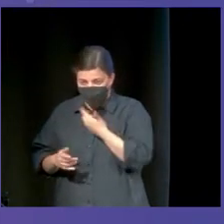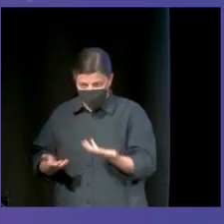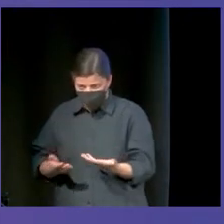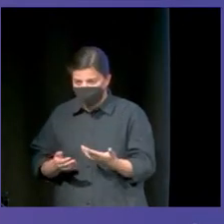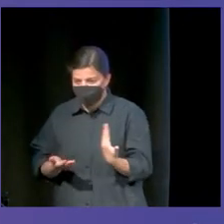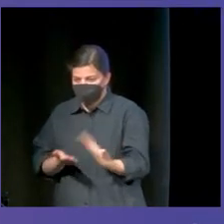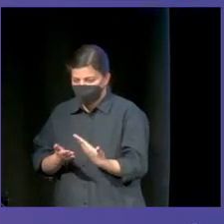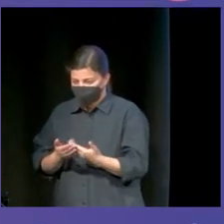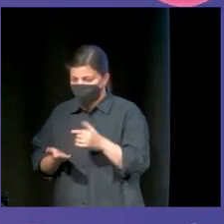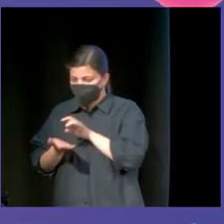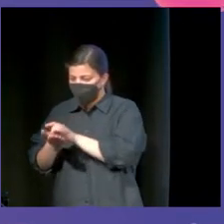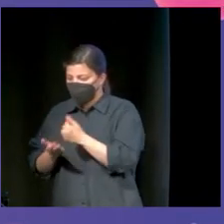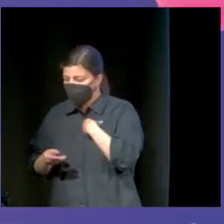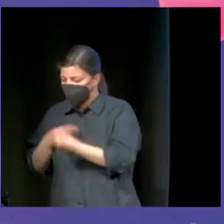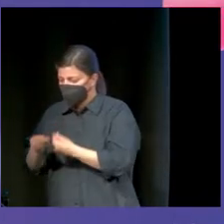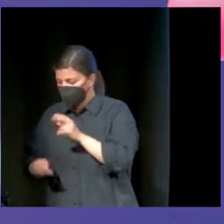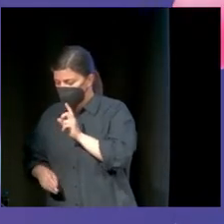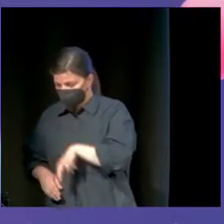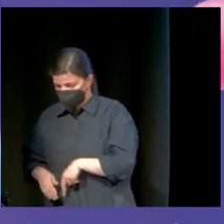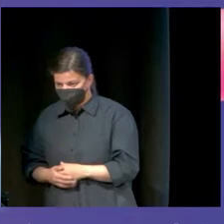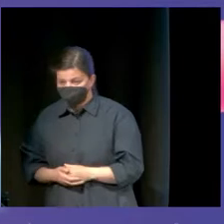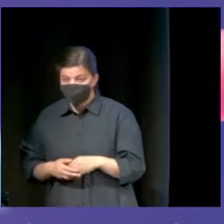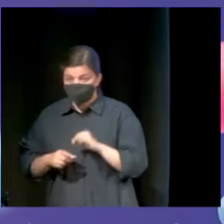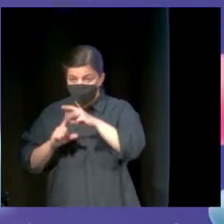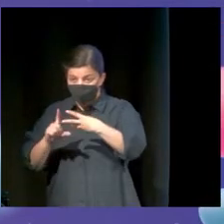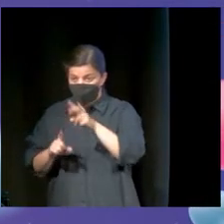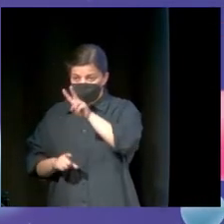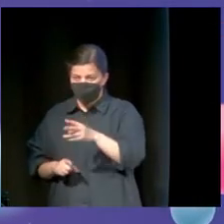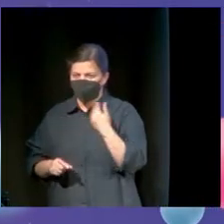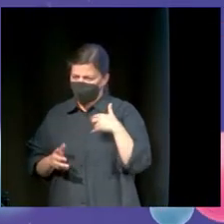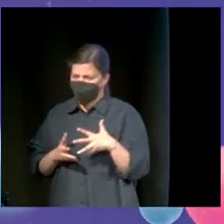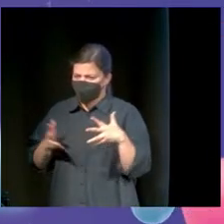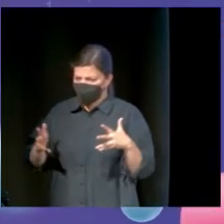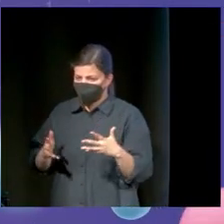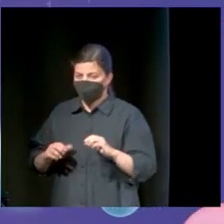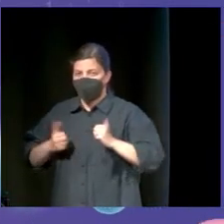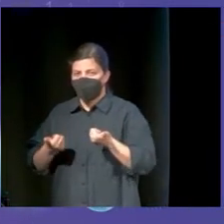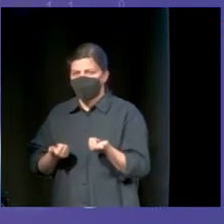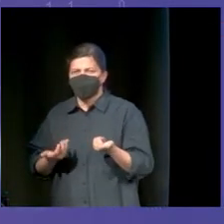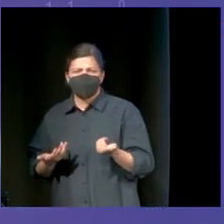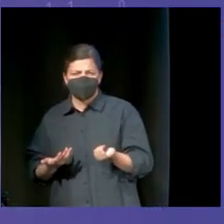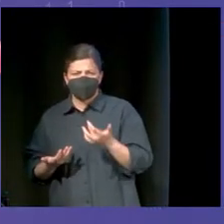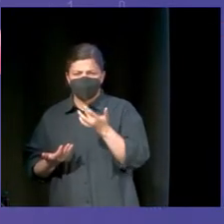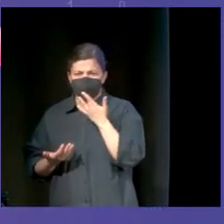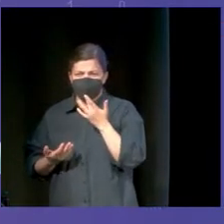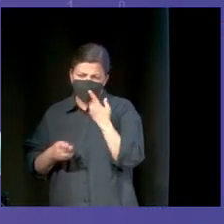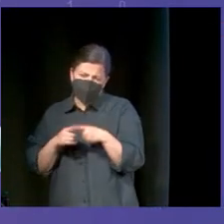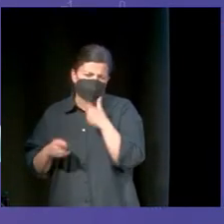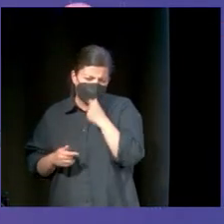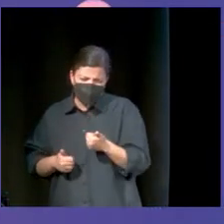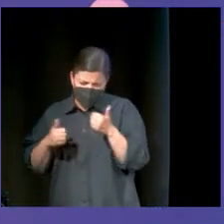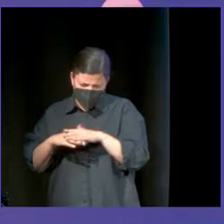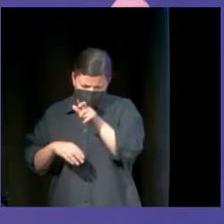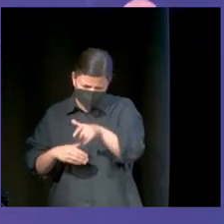autenticar nos en los servicios en web 2 ya los grandes empezaron hoy y si no si le ponemos las cosas más fácil al usuario